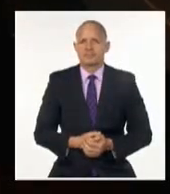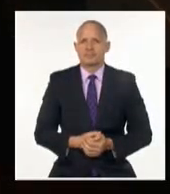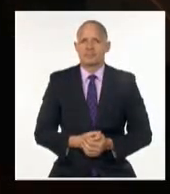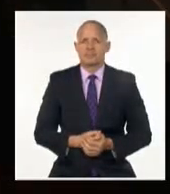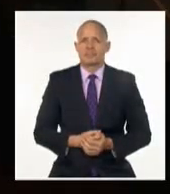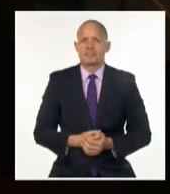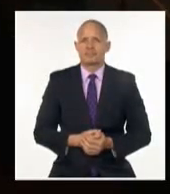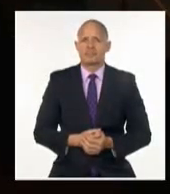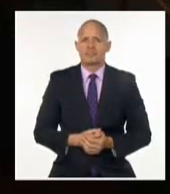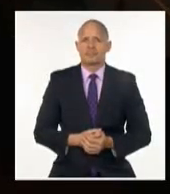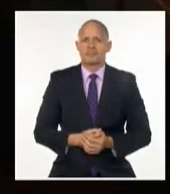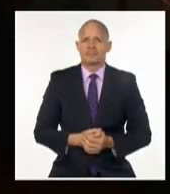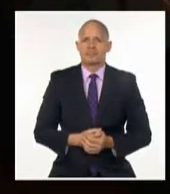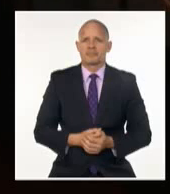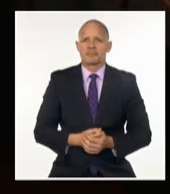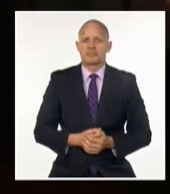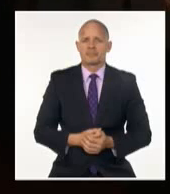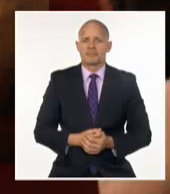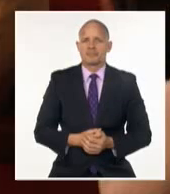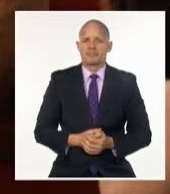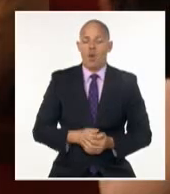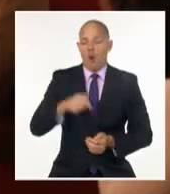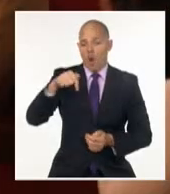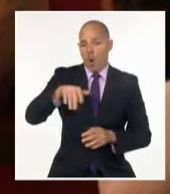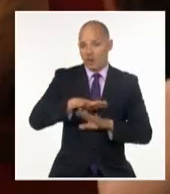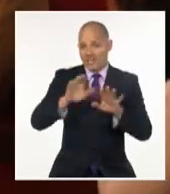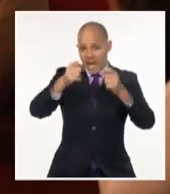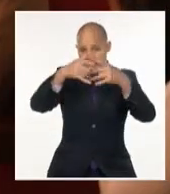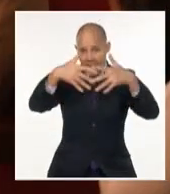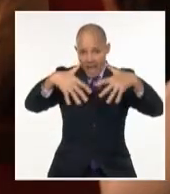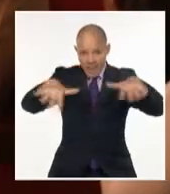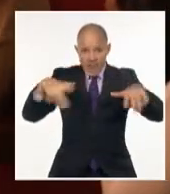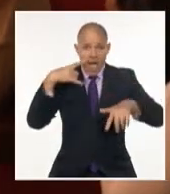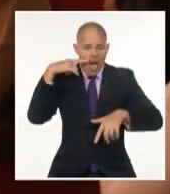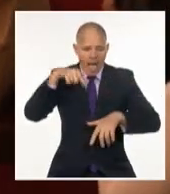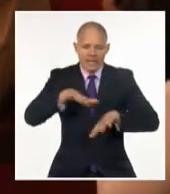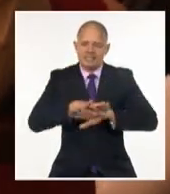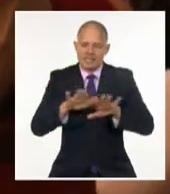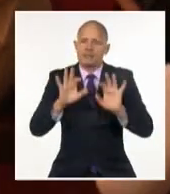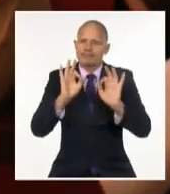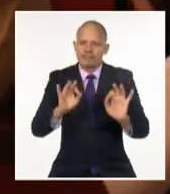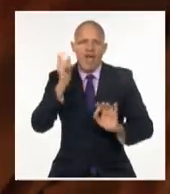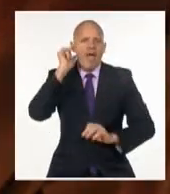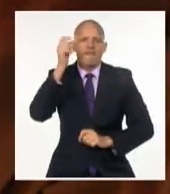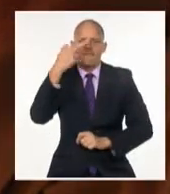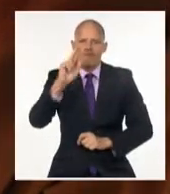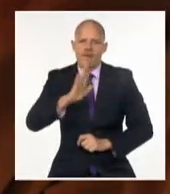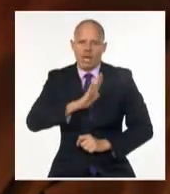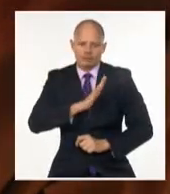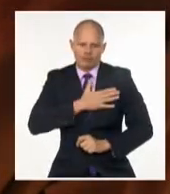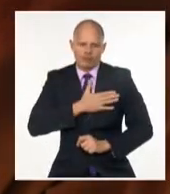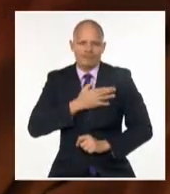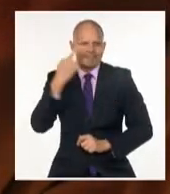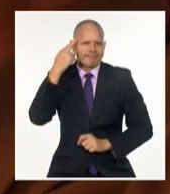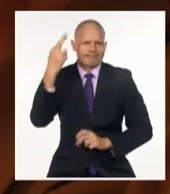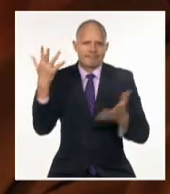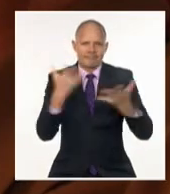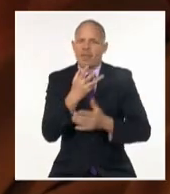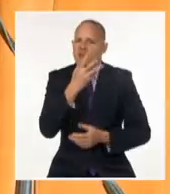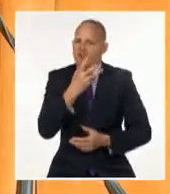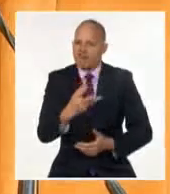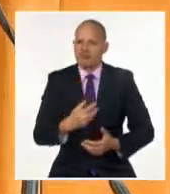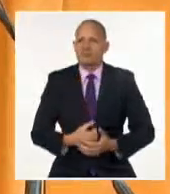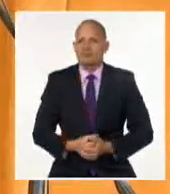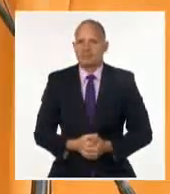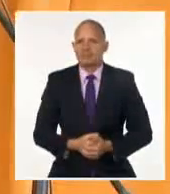La vida y obra del comandante en jefe Fidel Castro centró el homenaje de las Fuerzas Armadas Revolucionarias en una velada